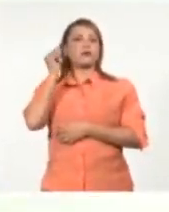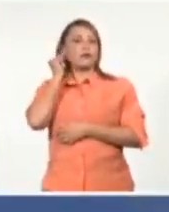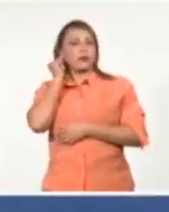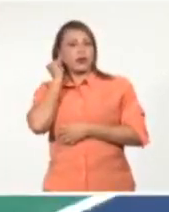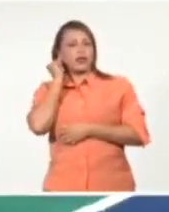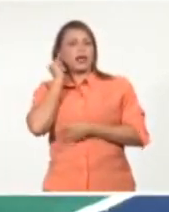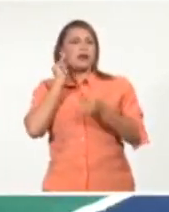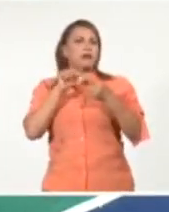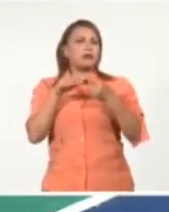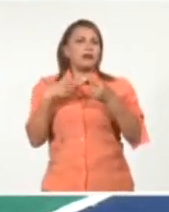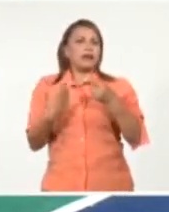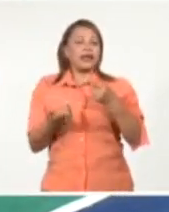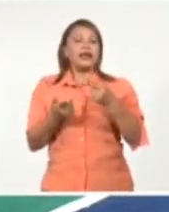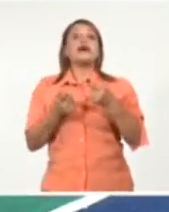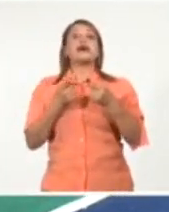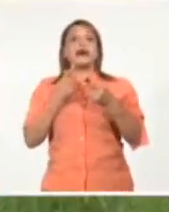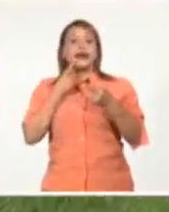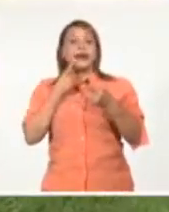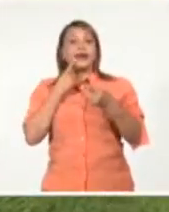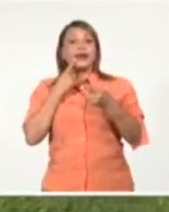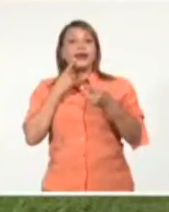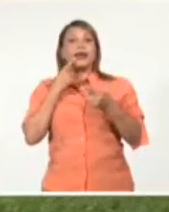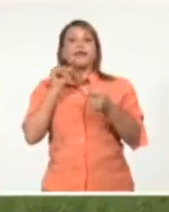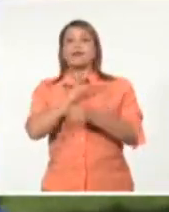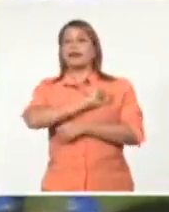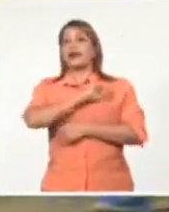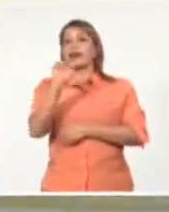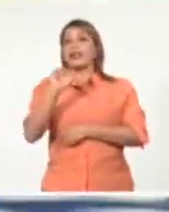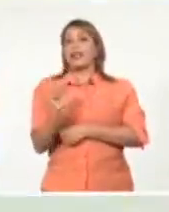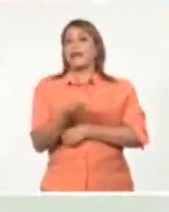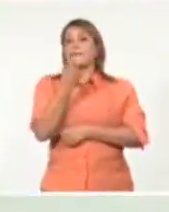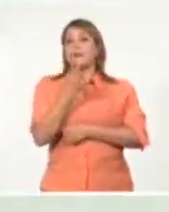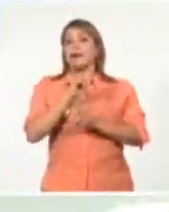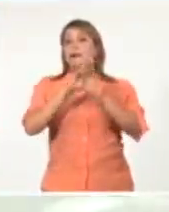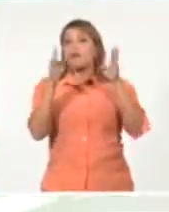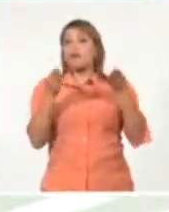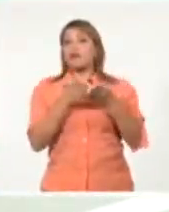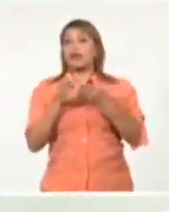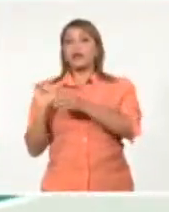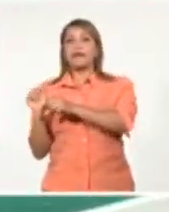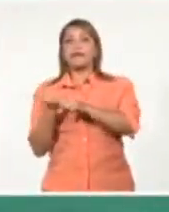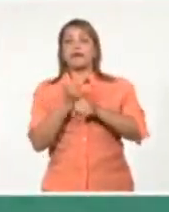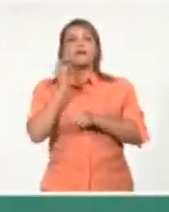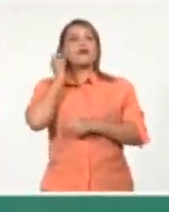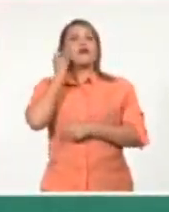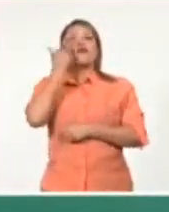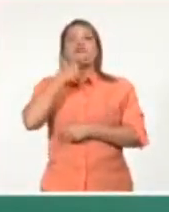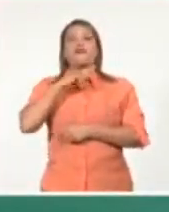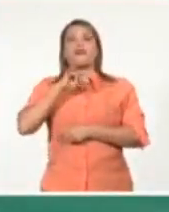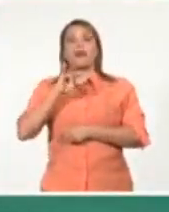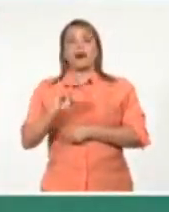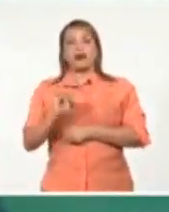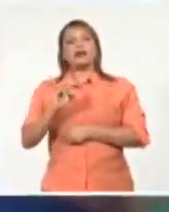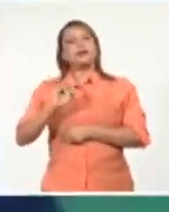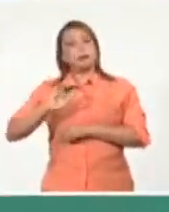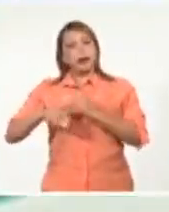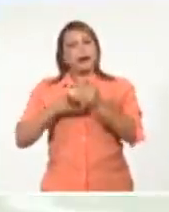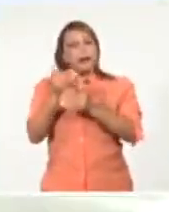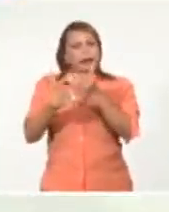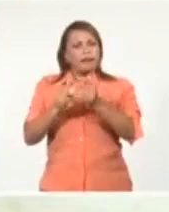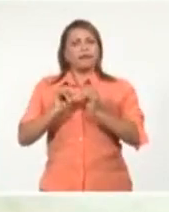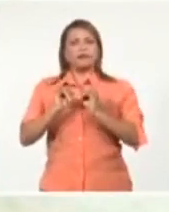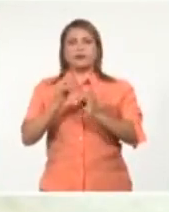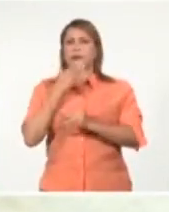el objetivo tratar de Acceder al podio en el primer Mundial de Béisbol nosotros en próximas emisiones estaremos dando más detalles